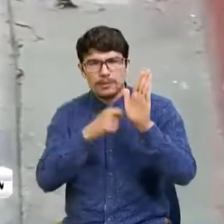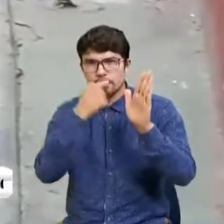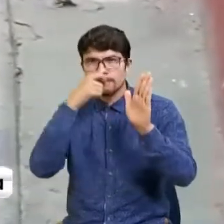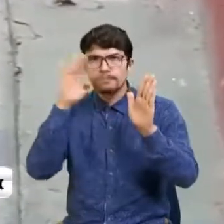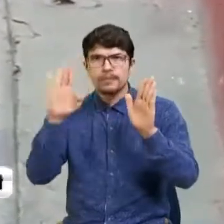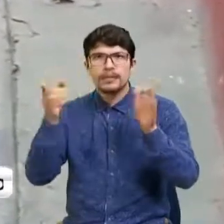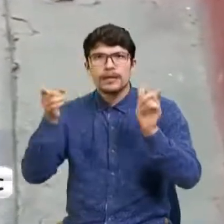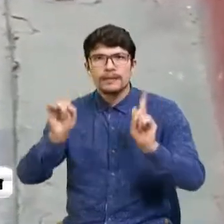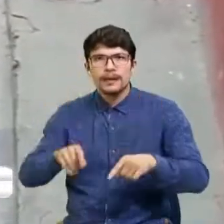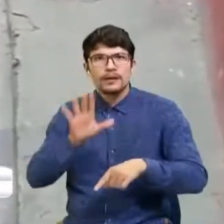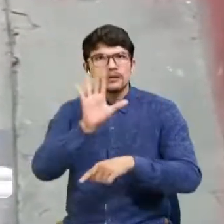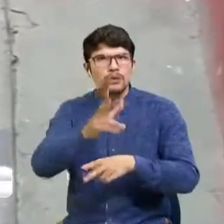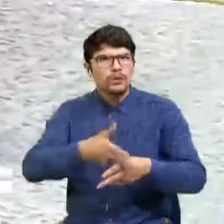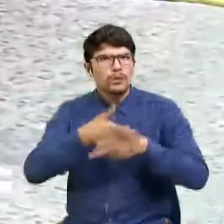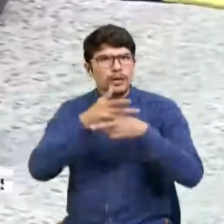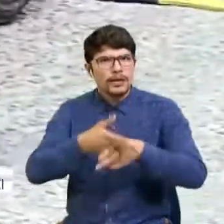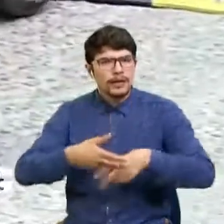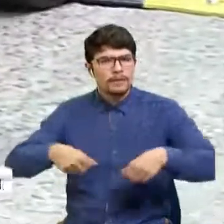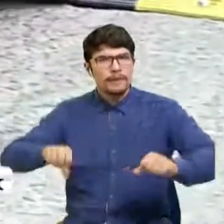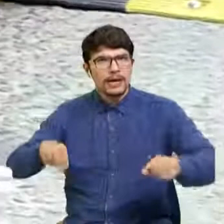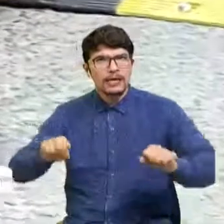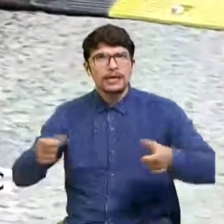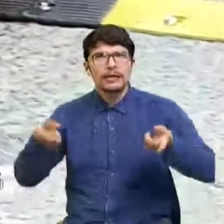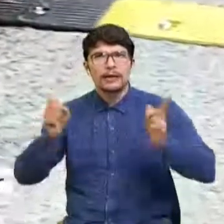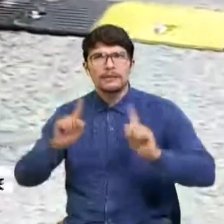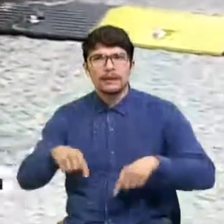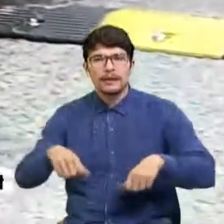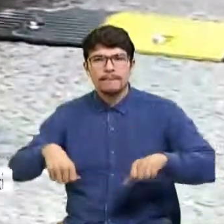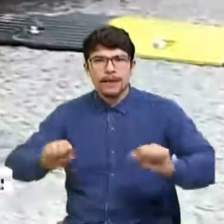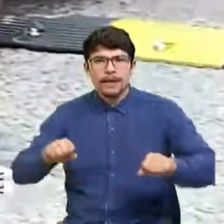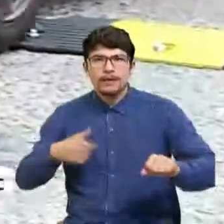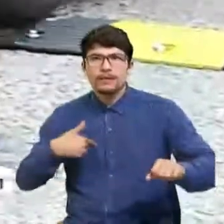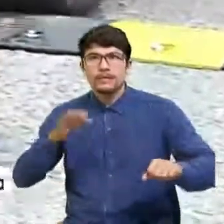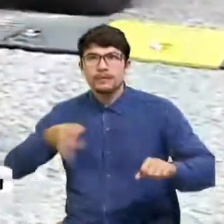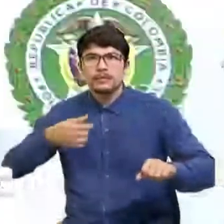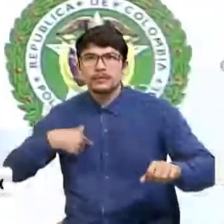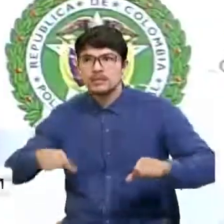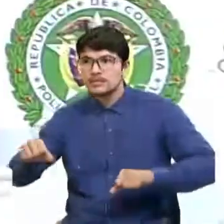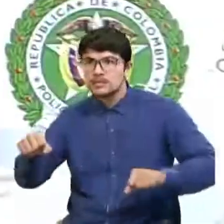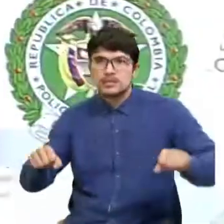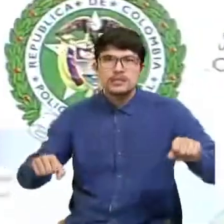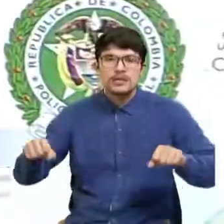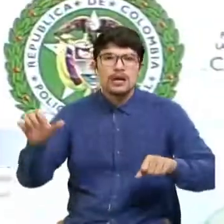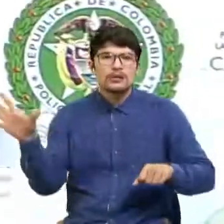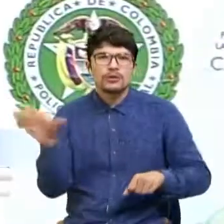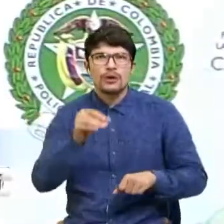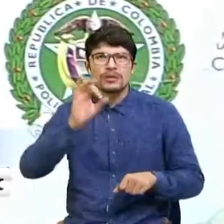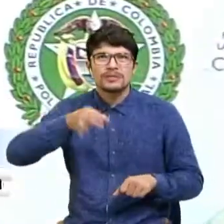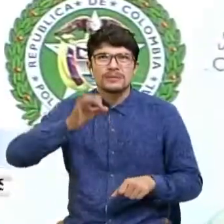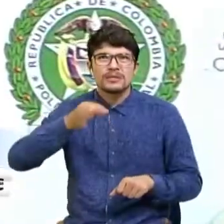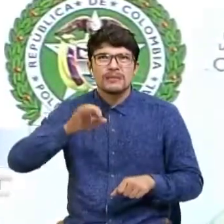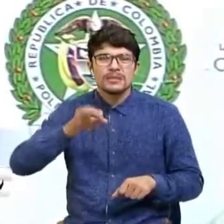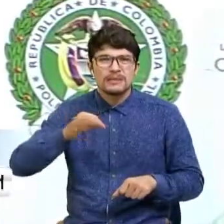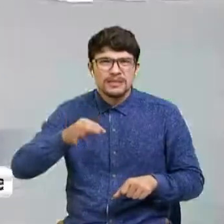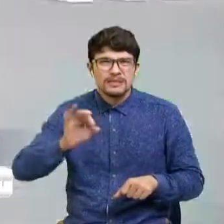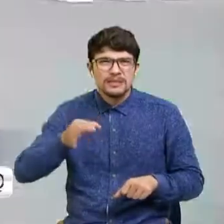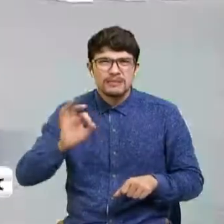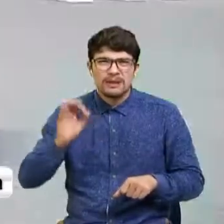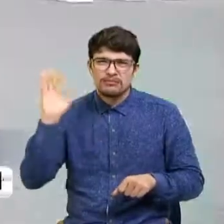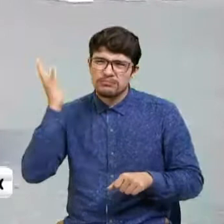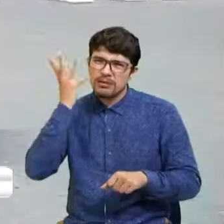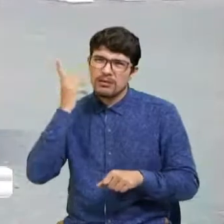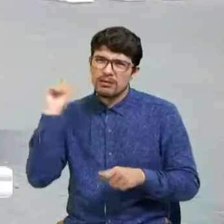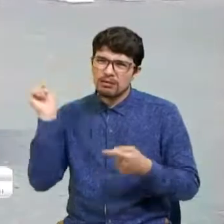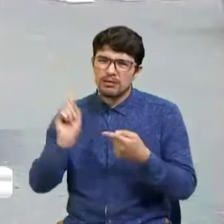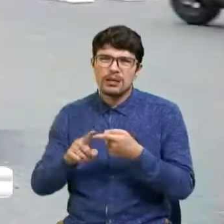a ser precavidos a la hora de manejar ya manejar a la defensiva todo esto teniendo en cuenta que en los últimos días se han presentado una serie de accidentes